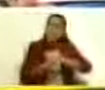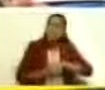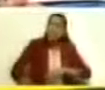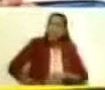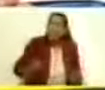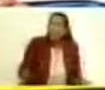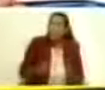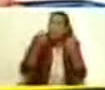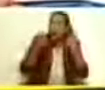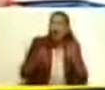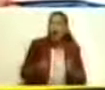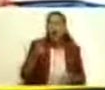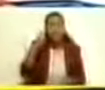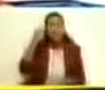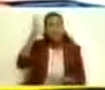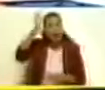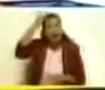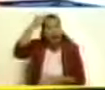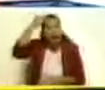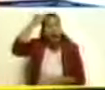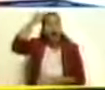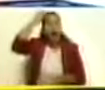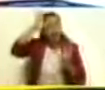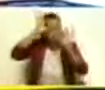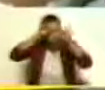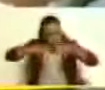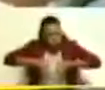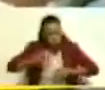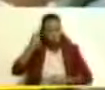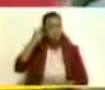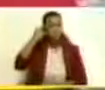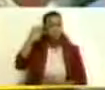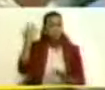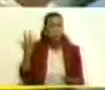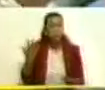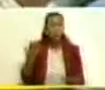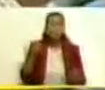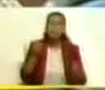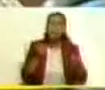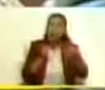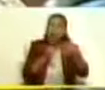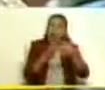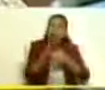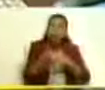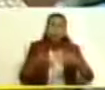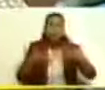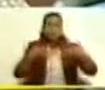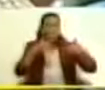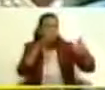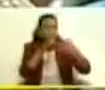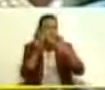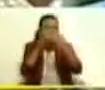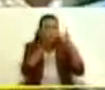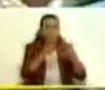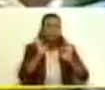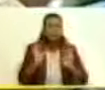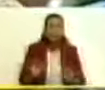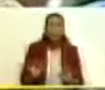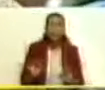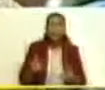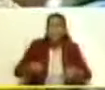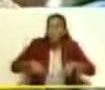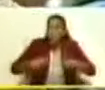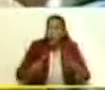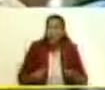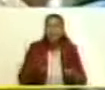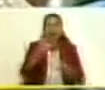Impulsar esa conciencia y por eso también transversaliza nuestras discusiones la necesidad de una